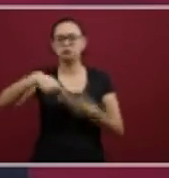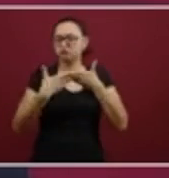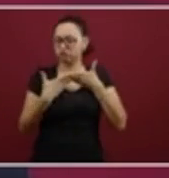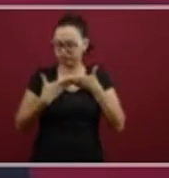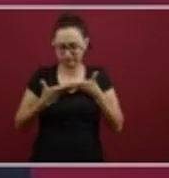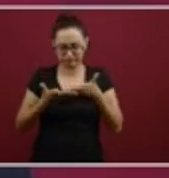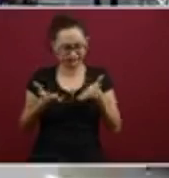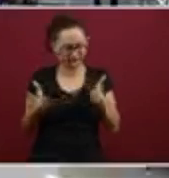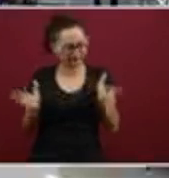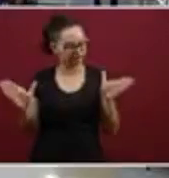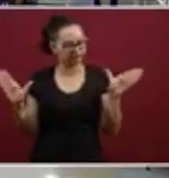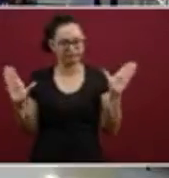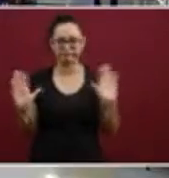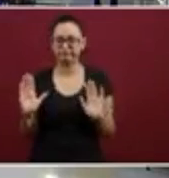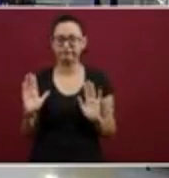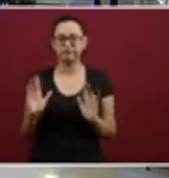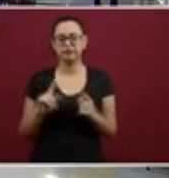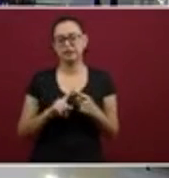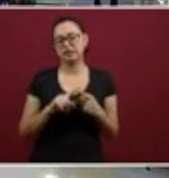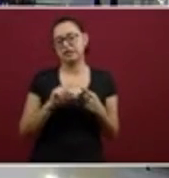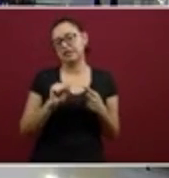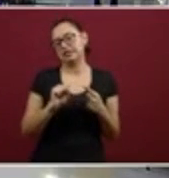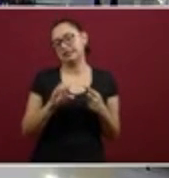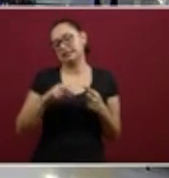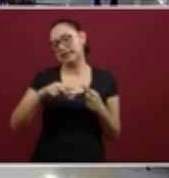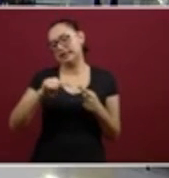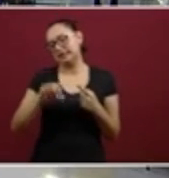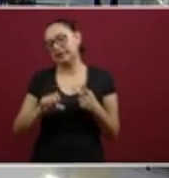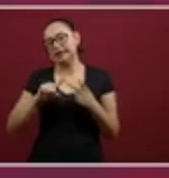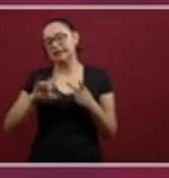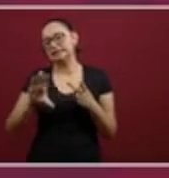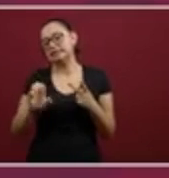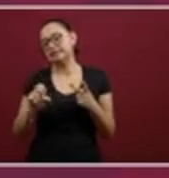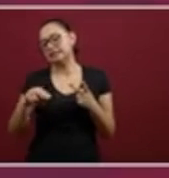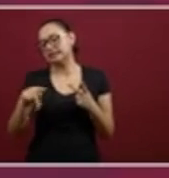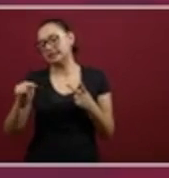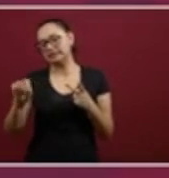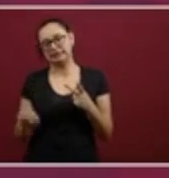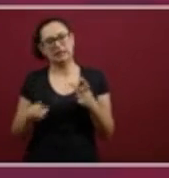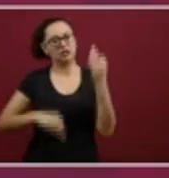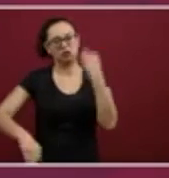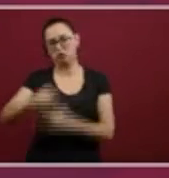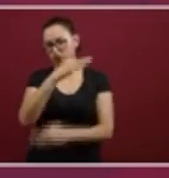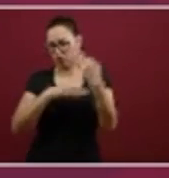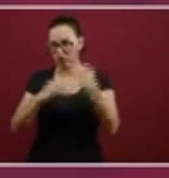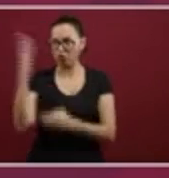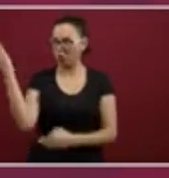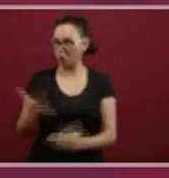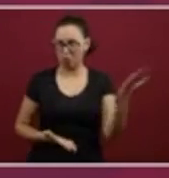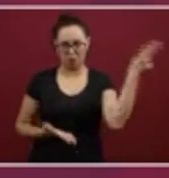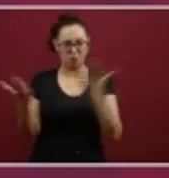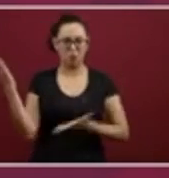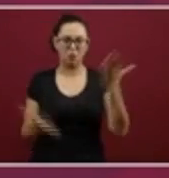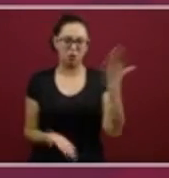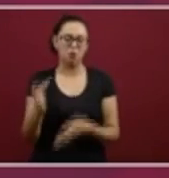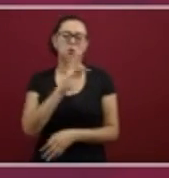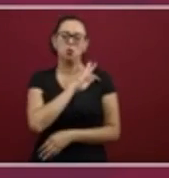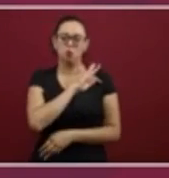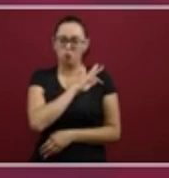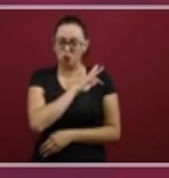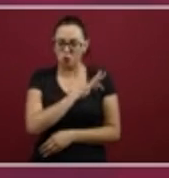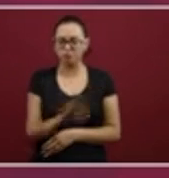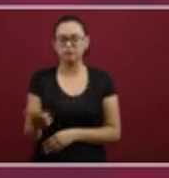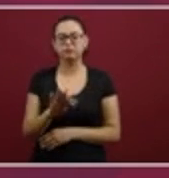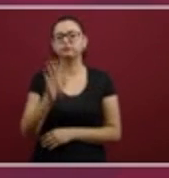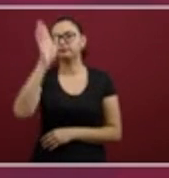abiertas para la CENTE, para el CENTE, para todas las organizaciones. Tenemos que ponernos de